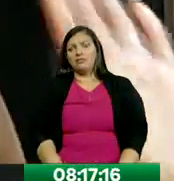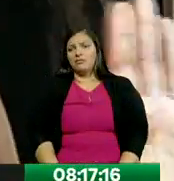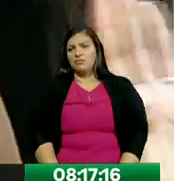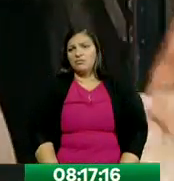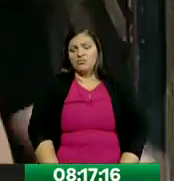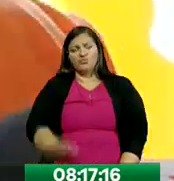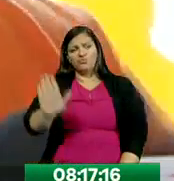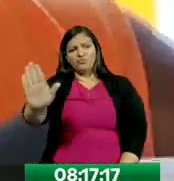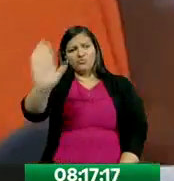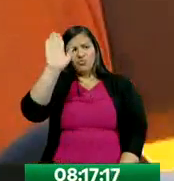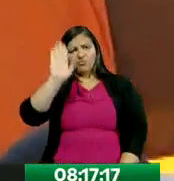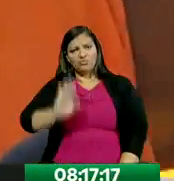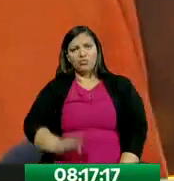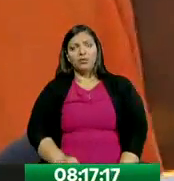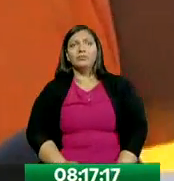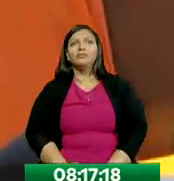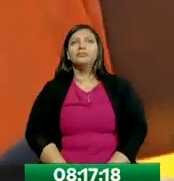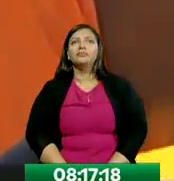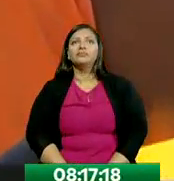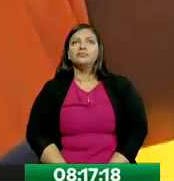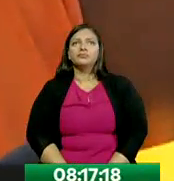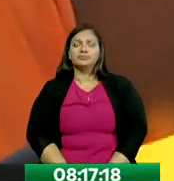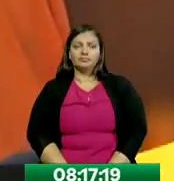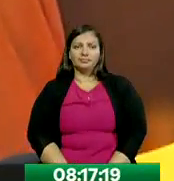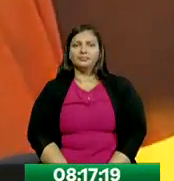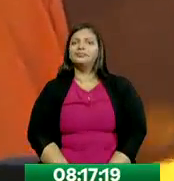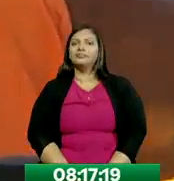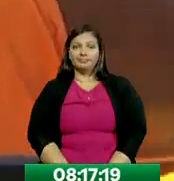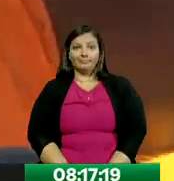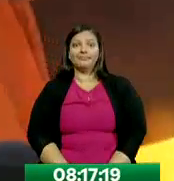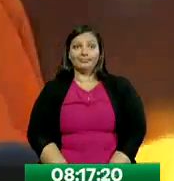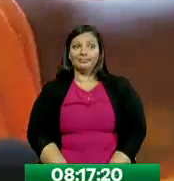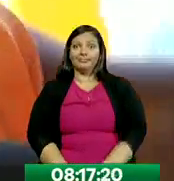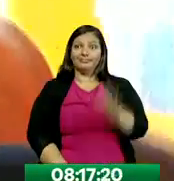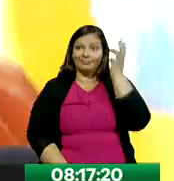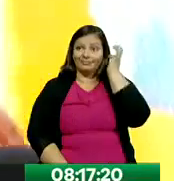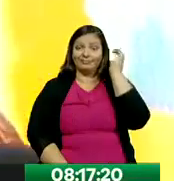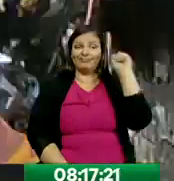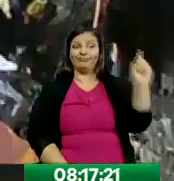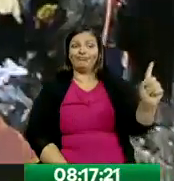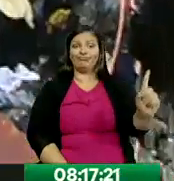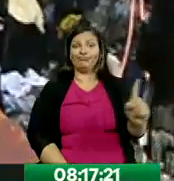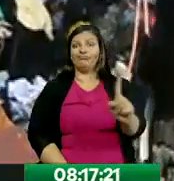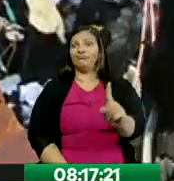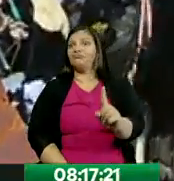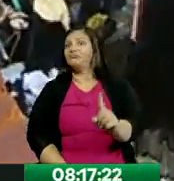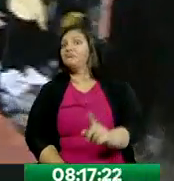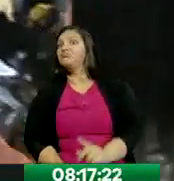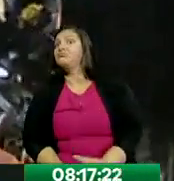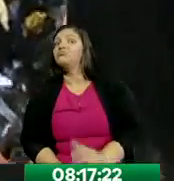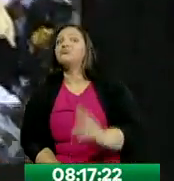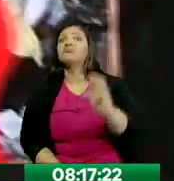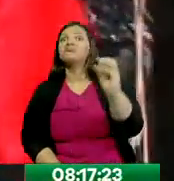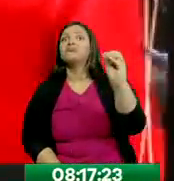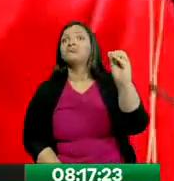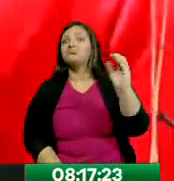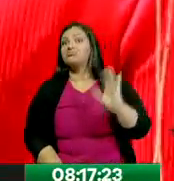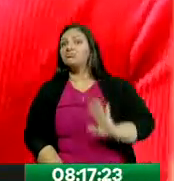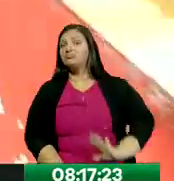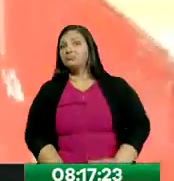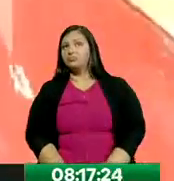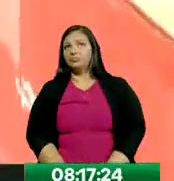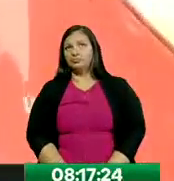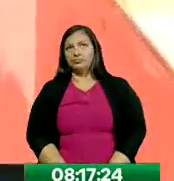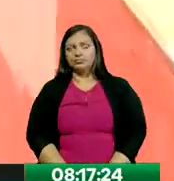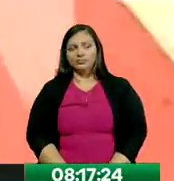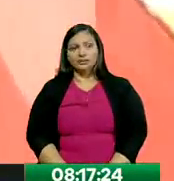imagino que ha de saber quién es. Ella llegó a arrendar ahí atrás, a una casa que está ahí, y ahí nadie sabe de ella. Por ahora está preocupada. La amenaza que le hizo